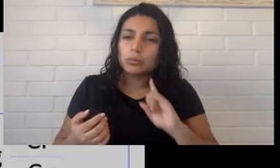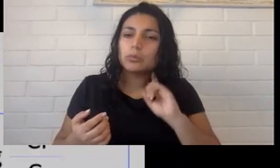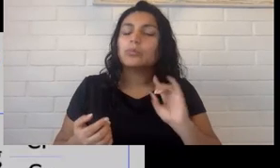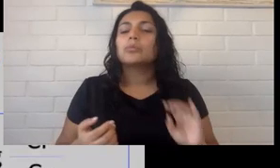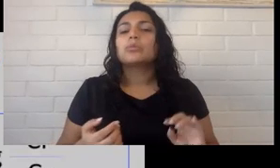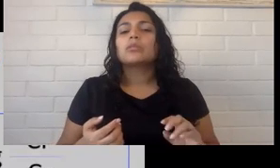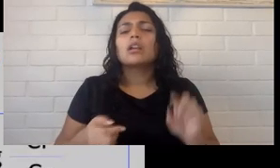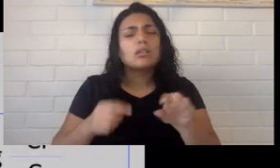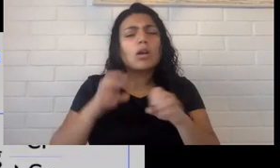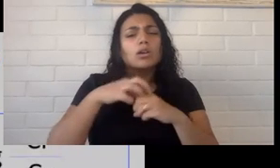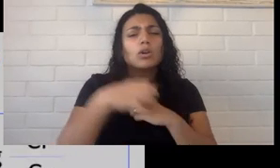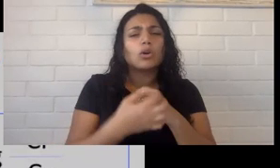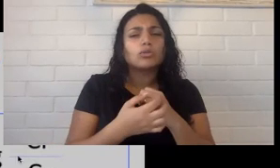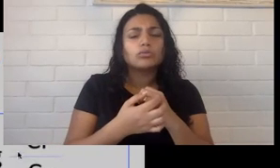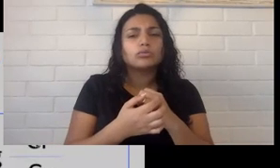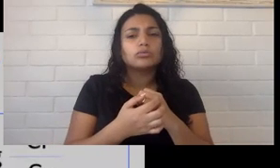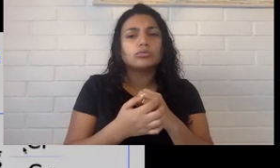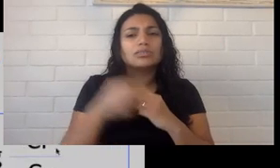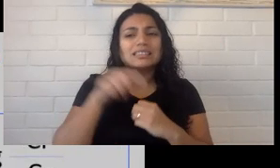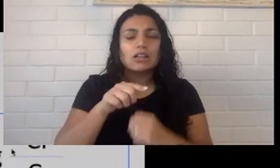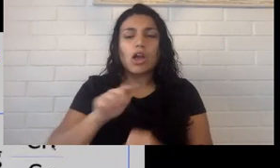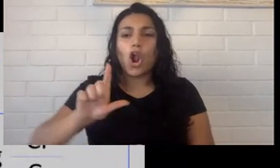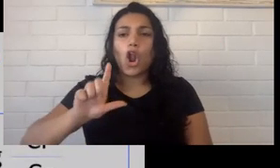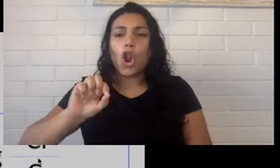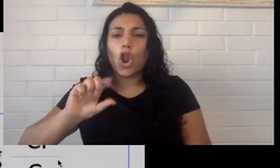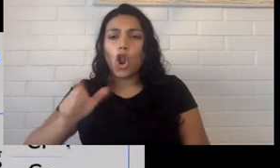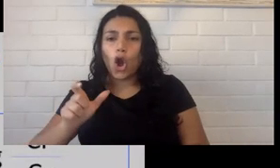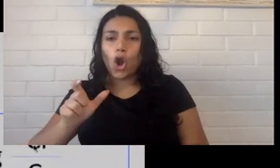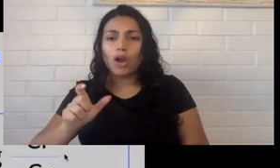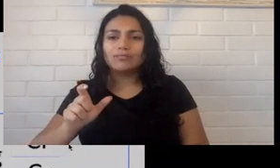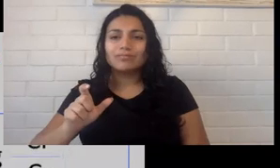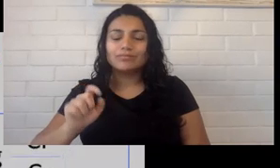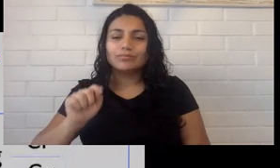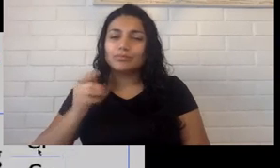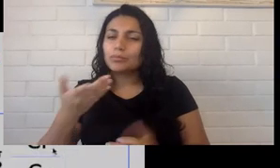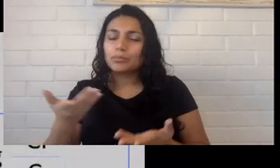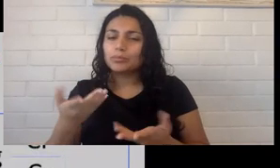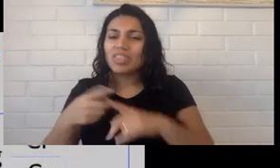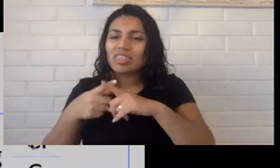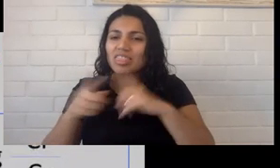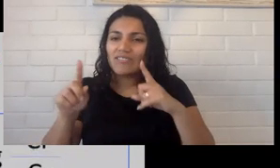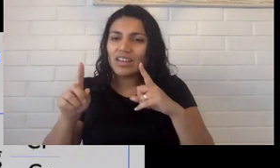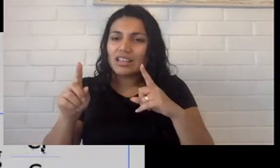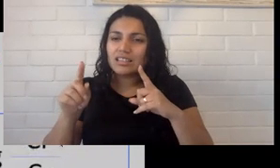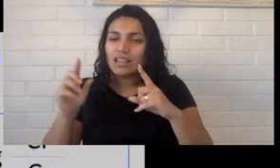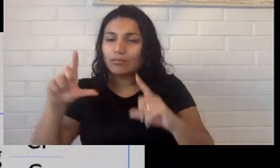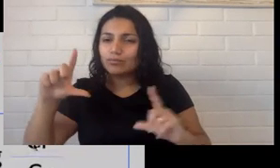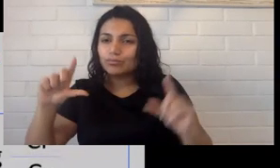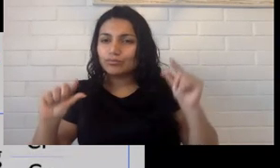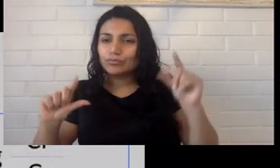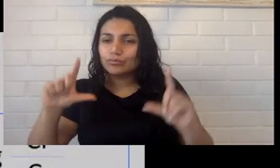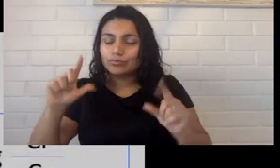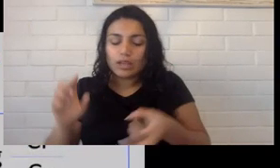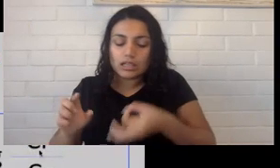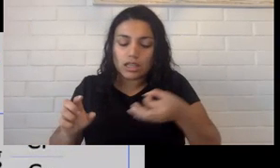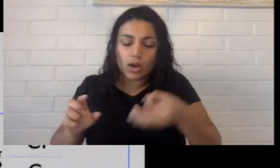va a estar representado por el logaritmo de la diferencia de concentración que un ion tenga en el interior, en el